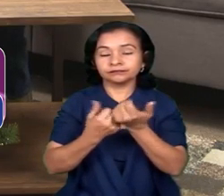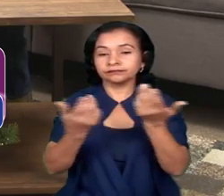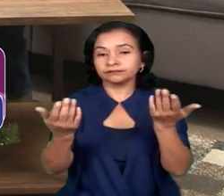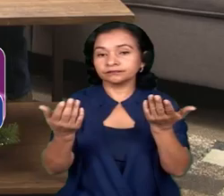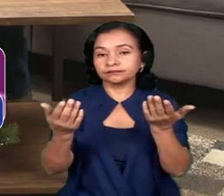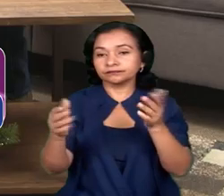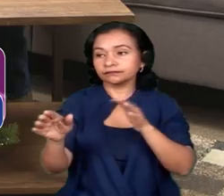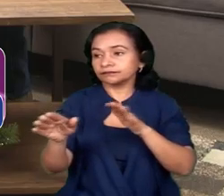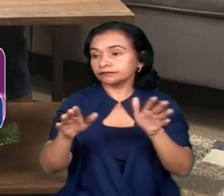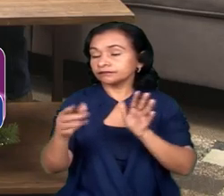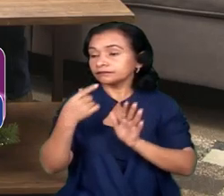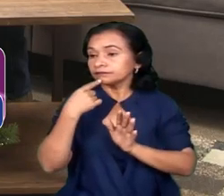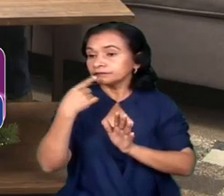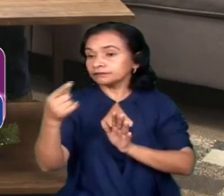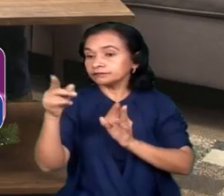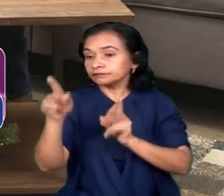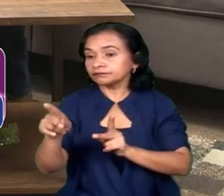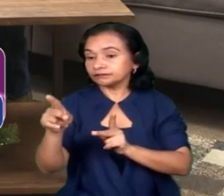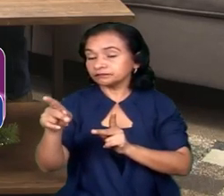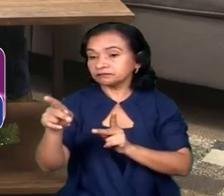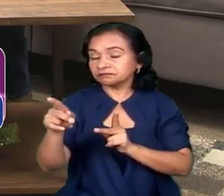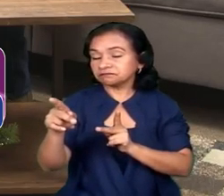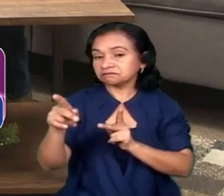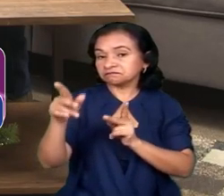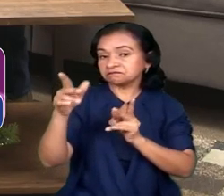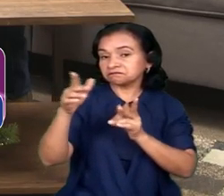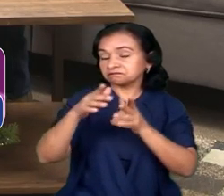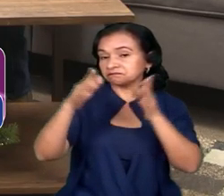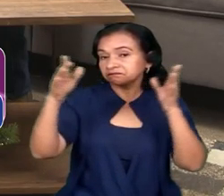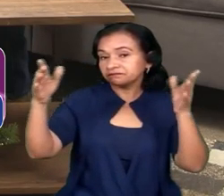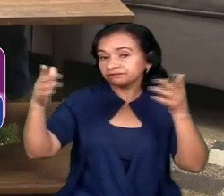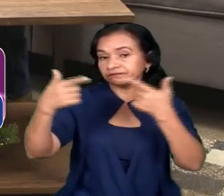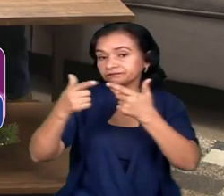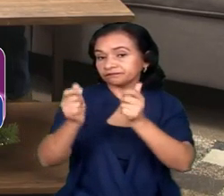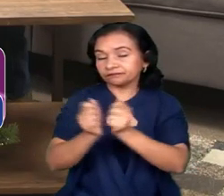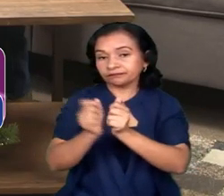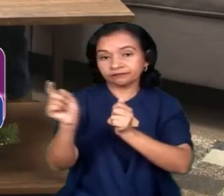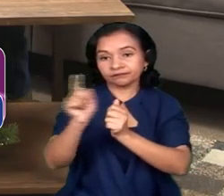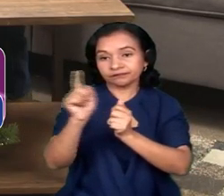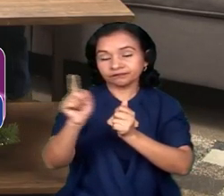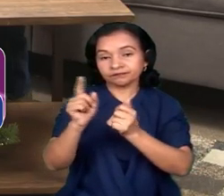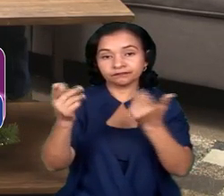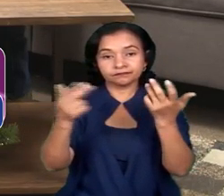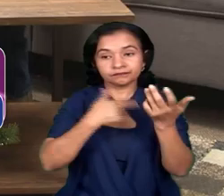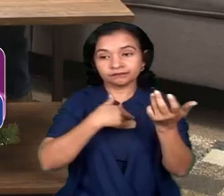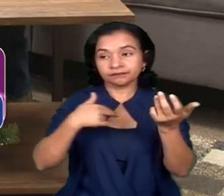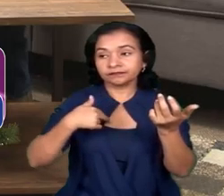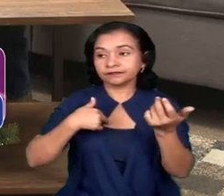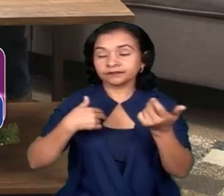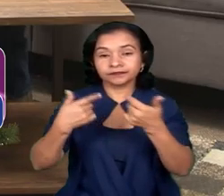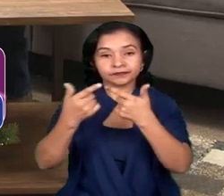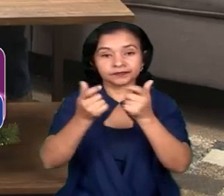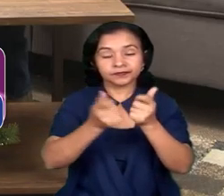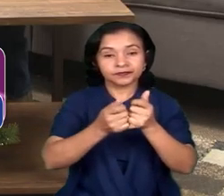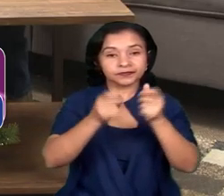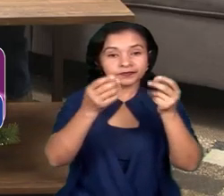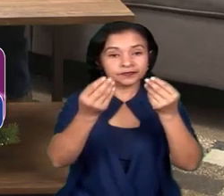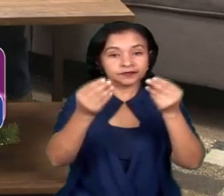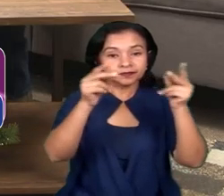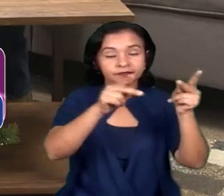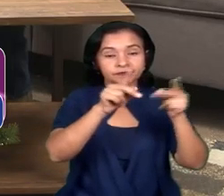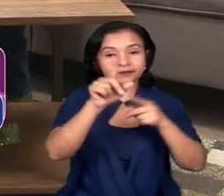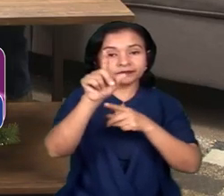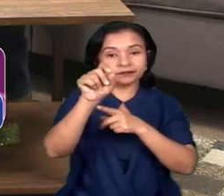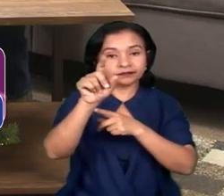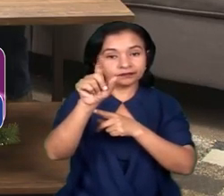se llenen la boca solo los empresarios, los grandes corporativas que están aquí, porque aquí lo que hay es un montón de gente que son 10 los